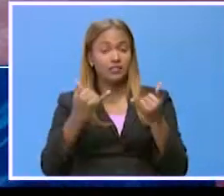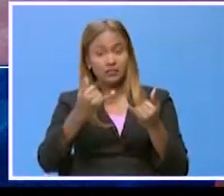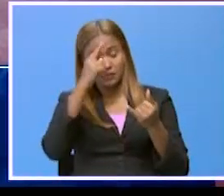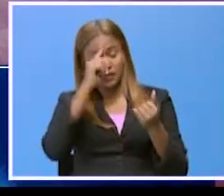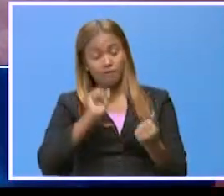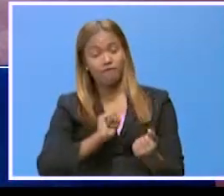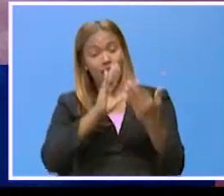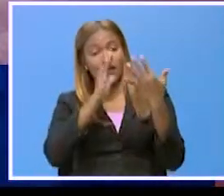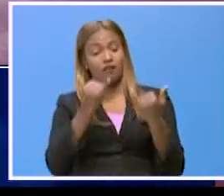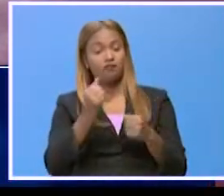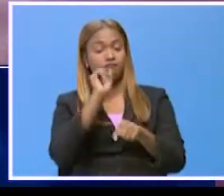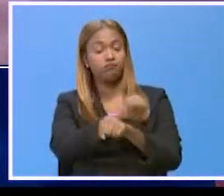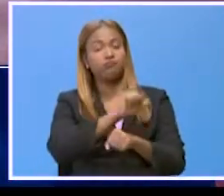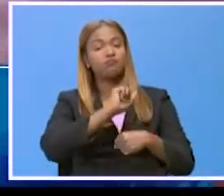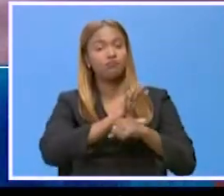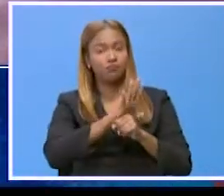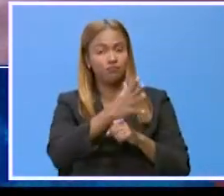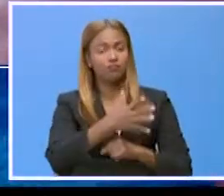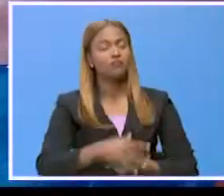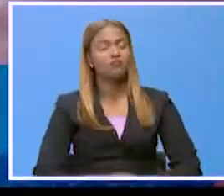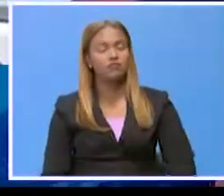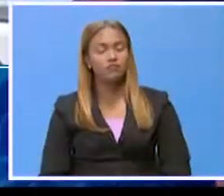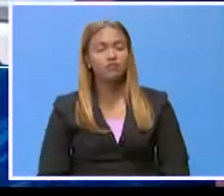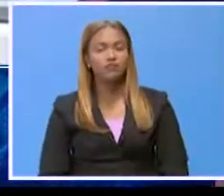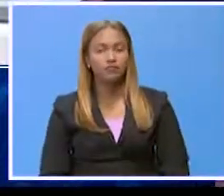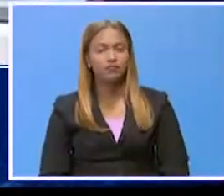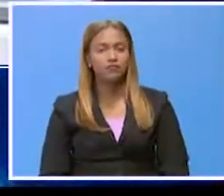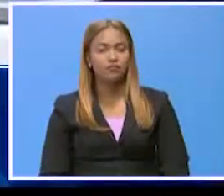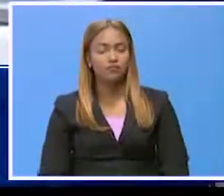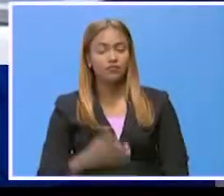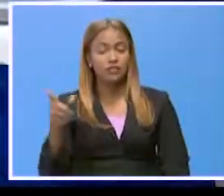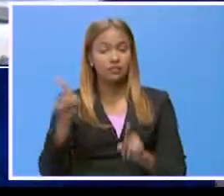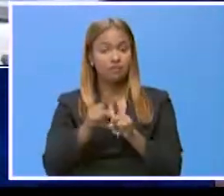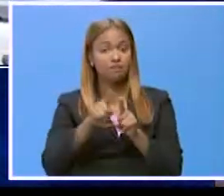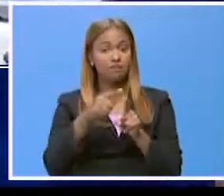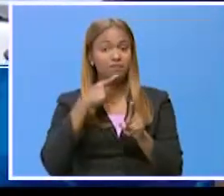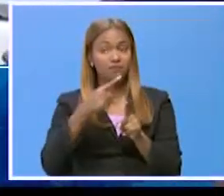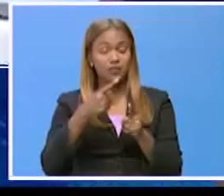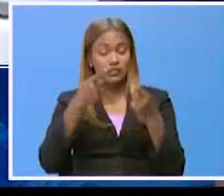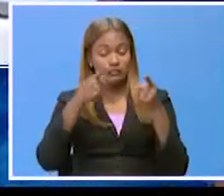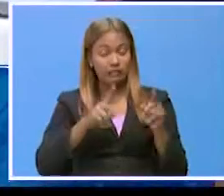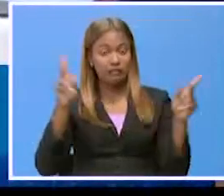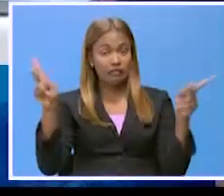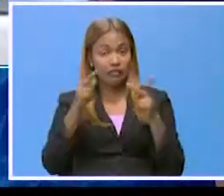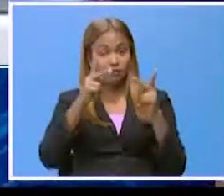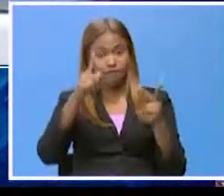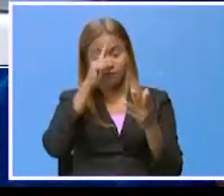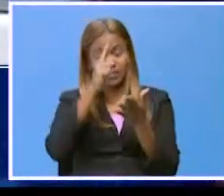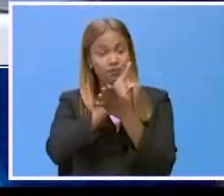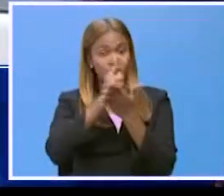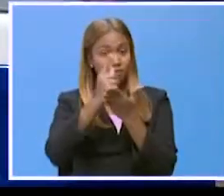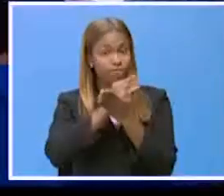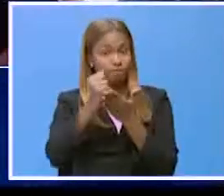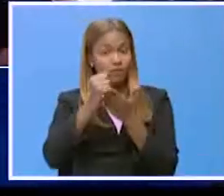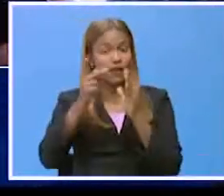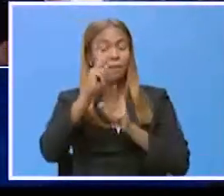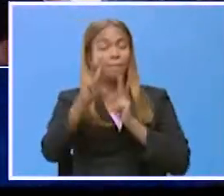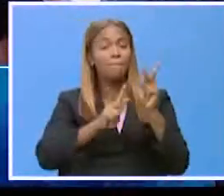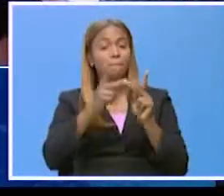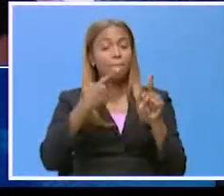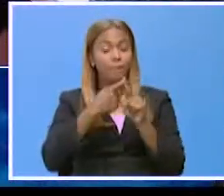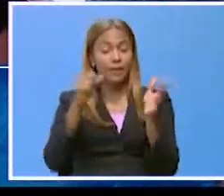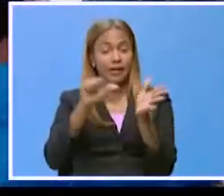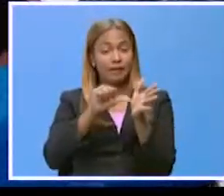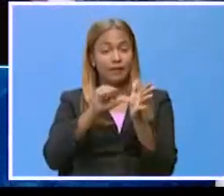combatir el virus el coronavirus cabe destacar que pese a la celebración de la semana mayor la población capitalina